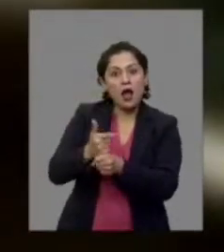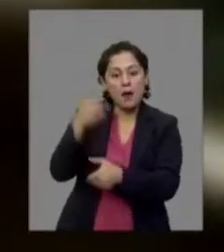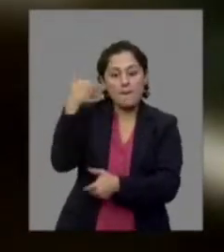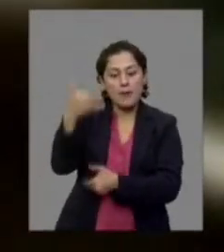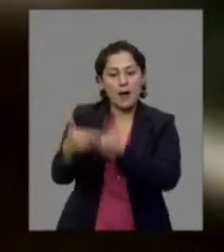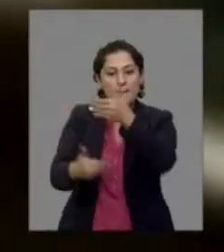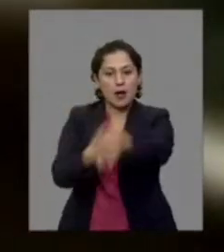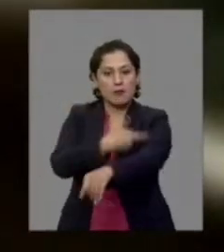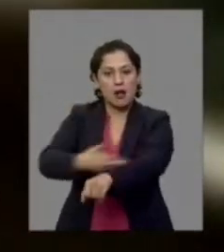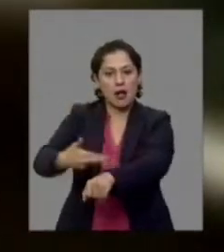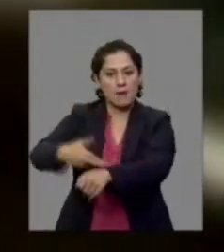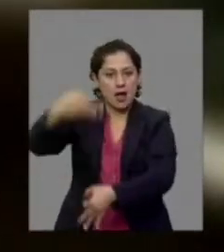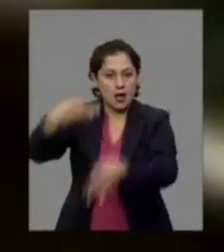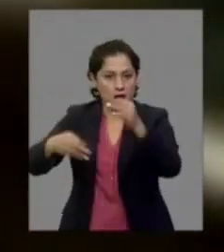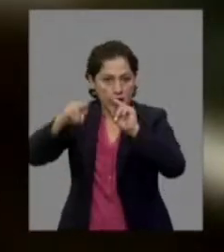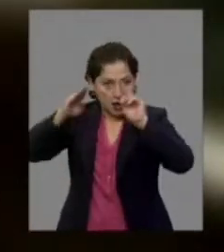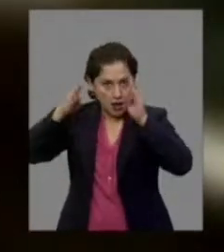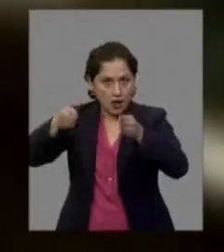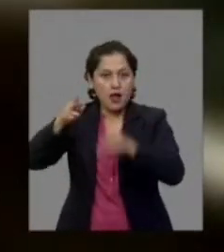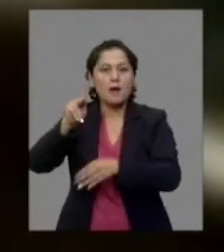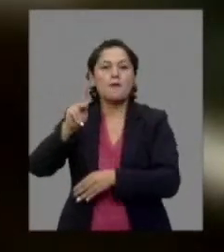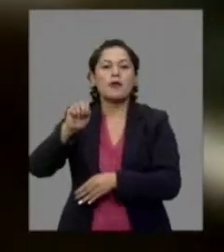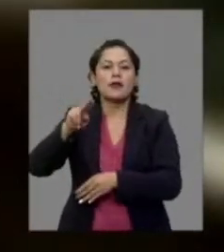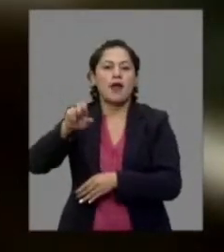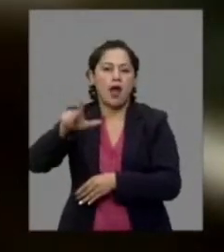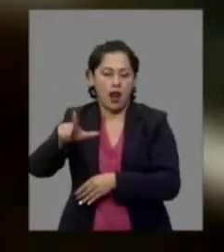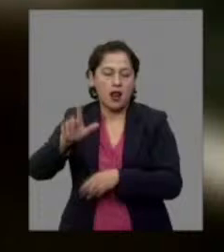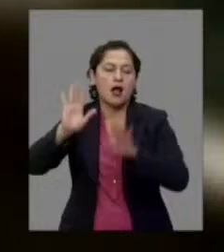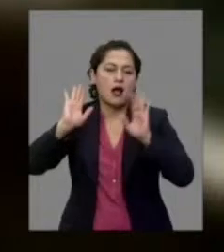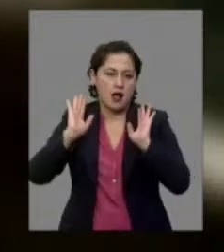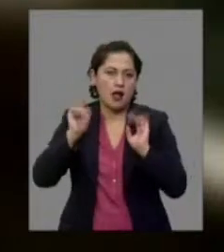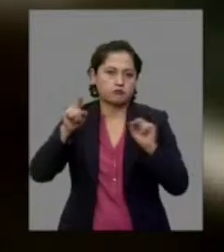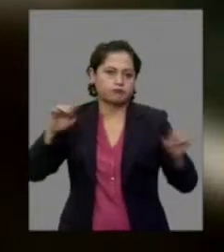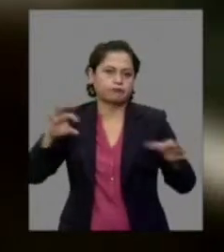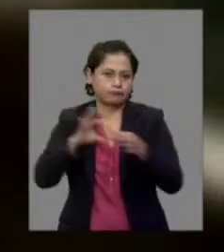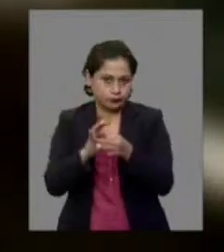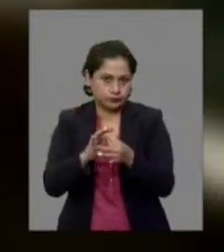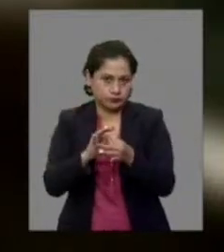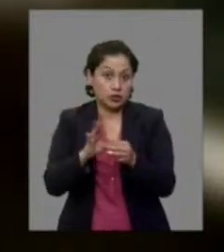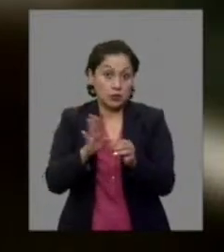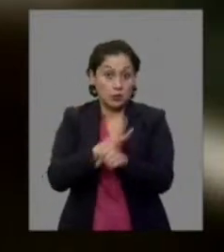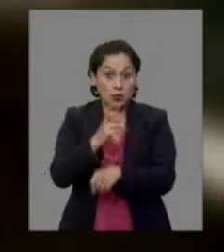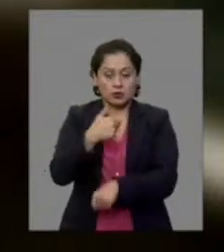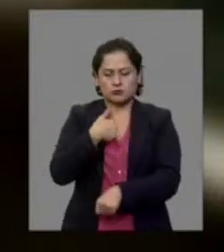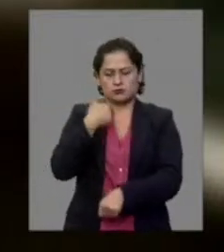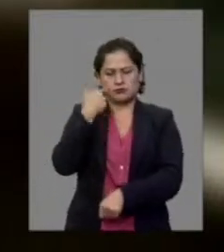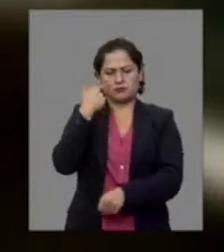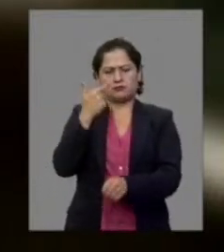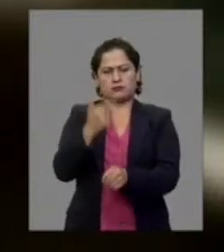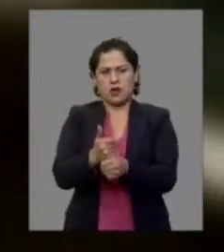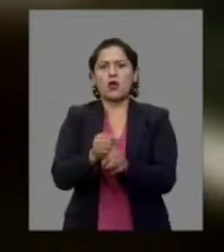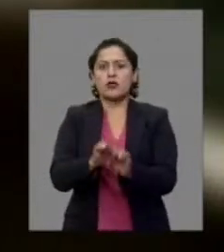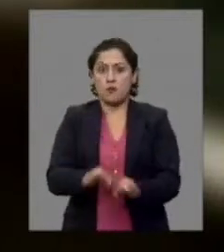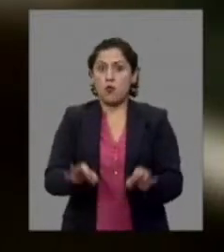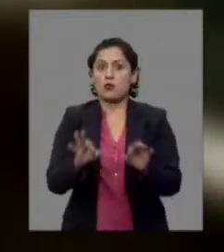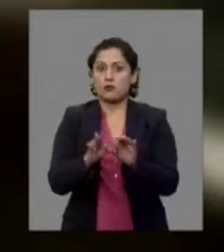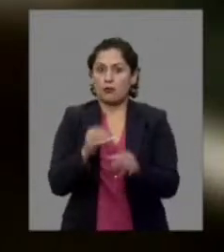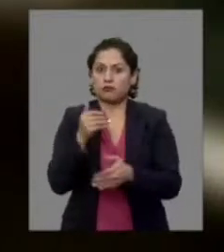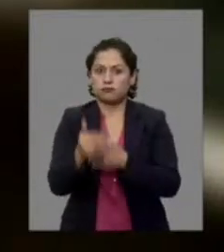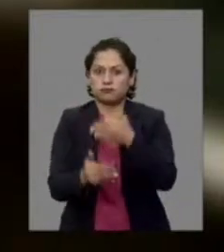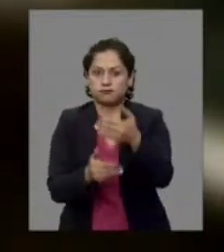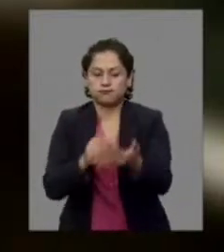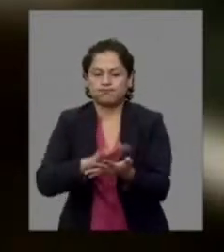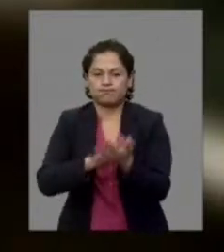penal, y creo que ha sido muy importante este desarrollo jurisprudencial. No omito decir que yo